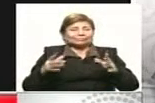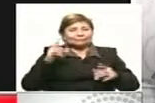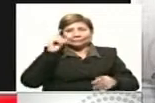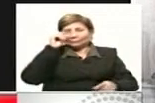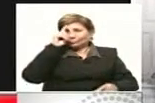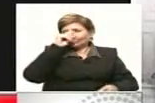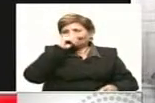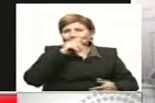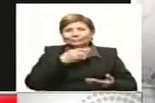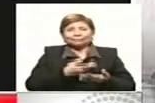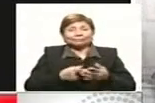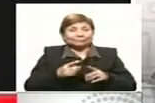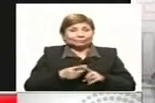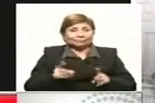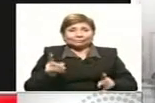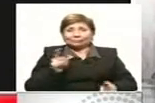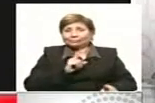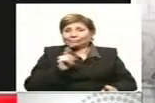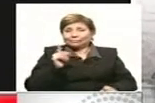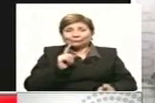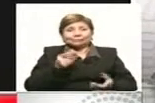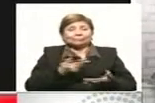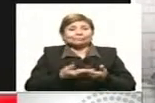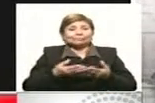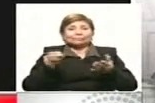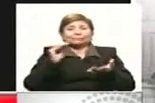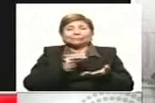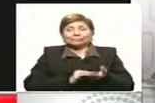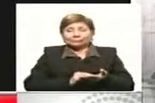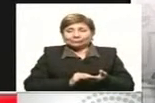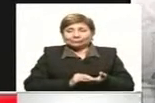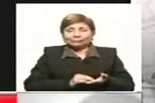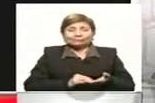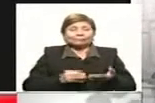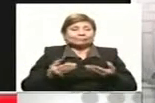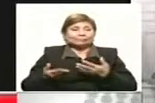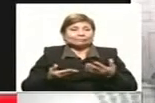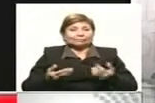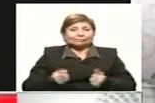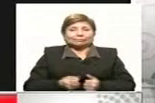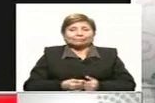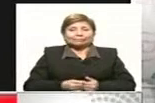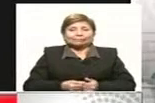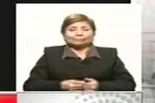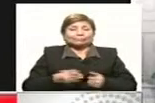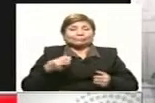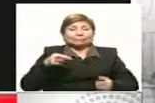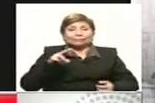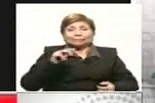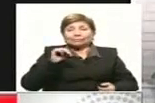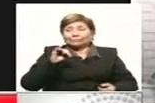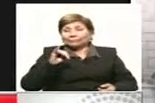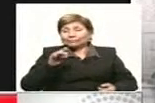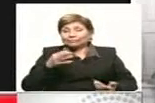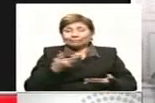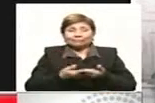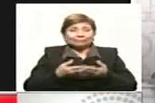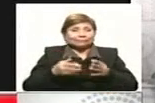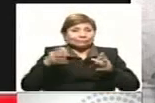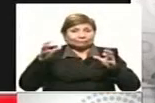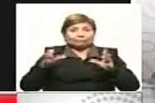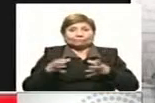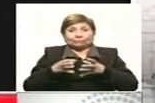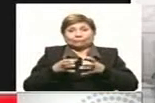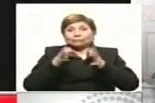complicado, pero tomo también una vez más la premisa de la Premier y de distintos congresistas que